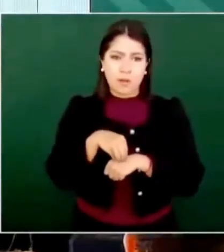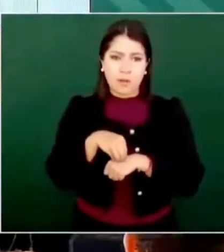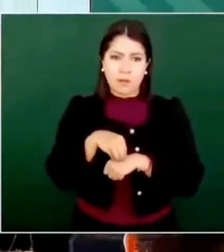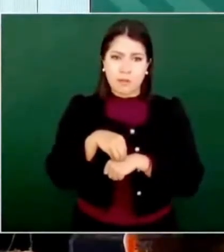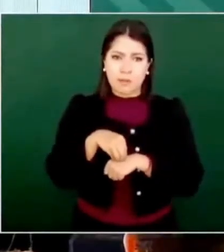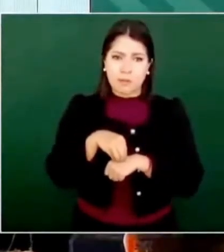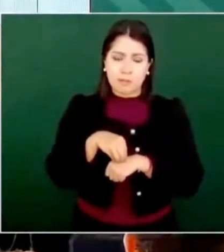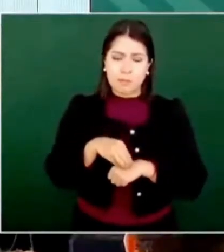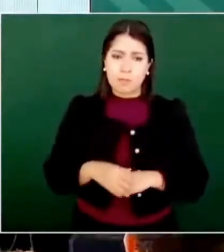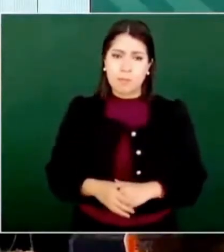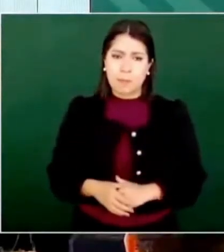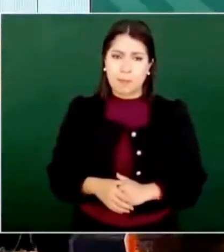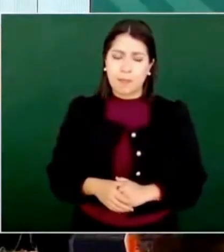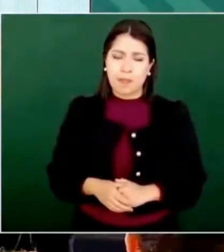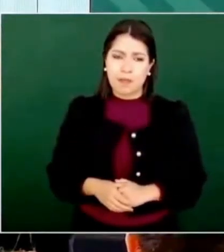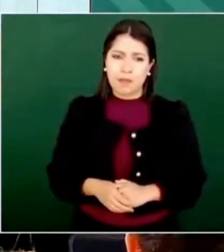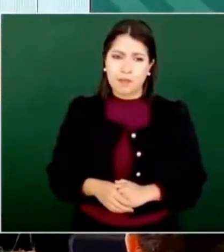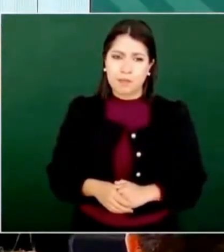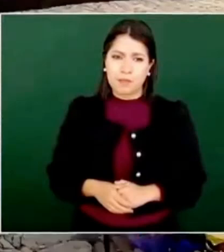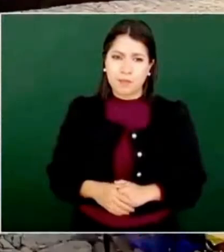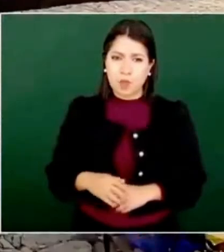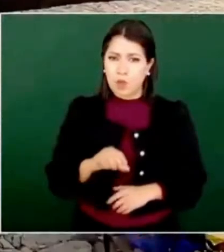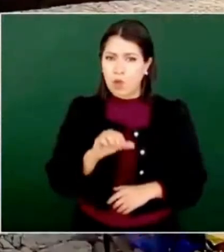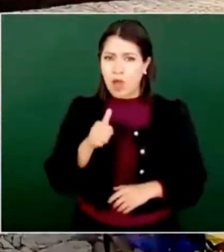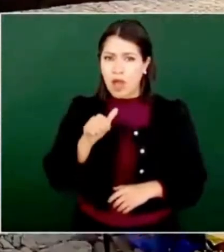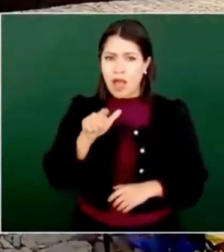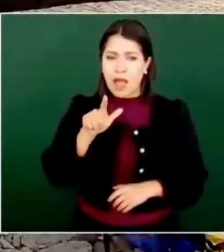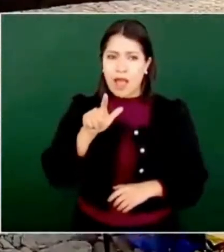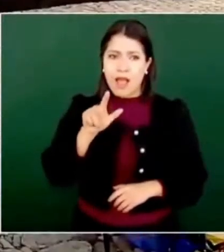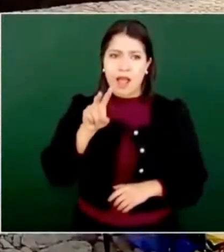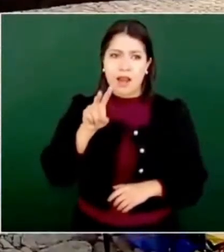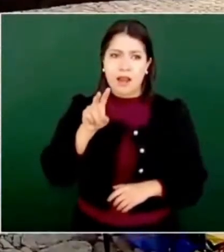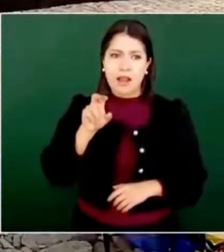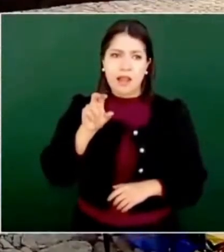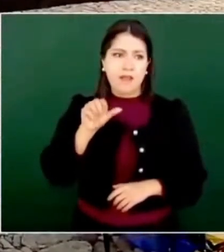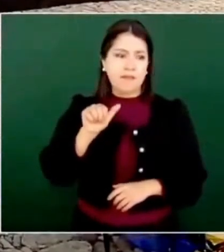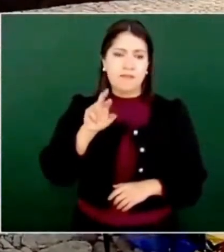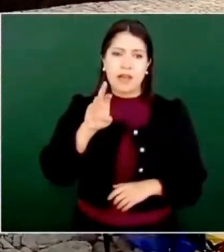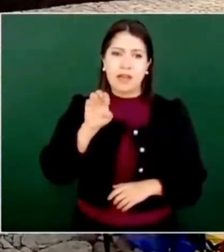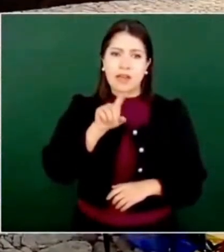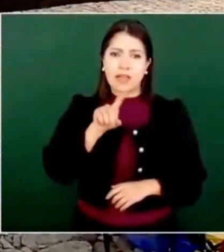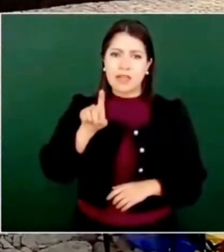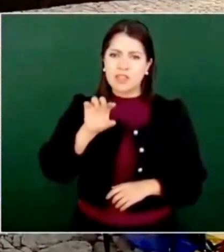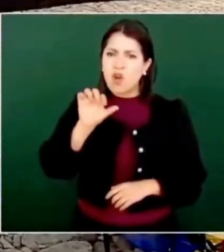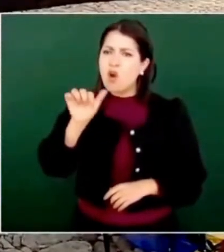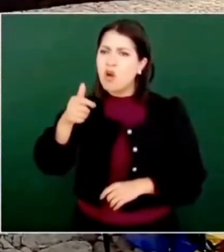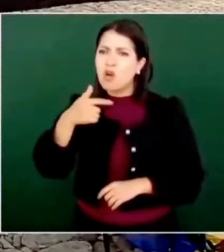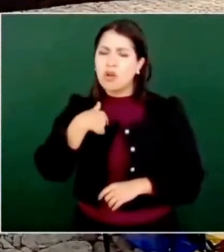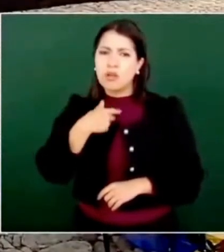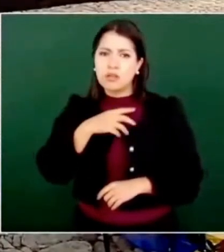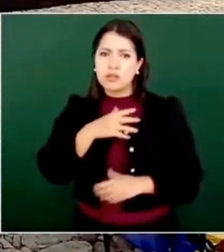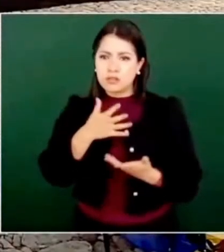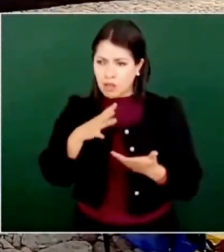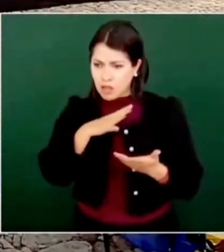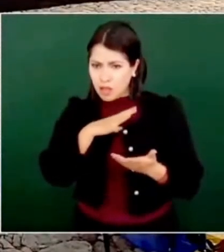a Álvarez y Casa. ¿No tienes el adendum? Sí.